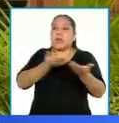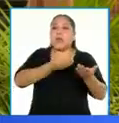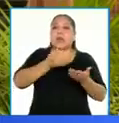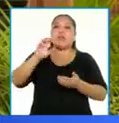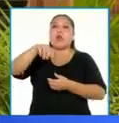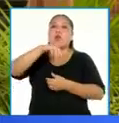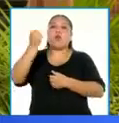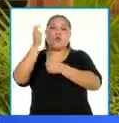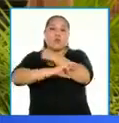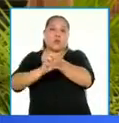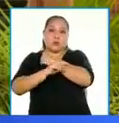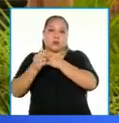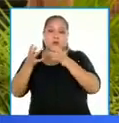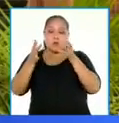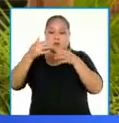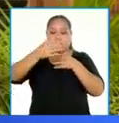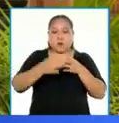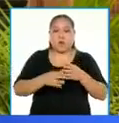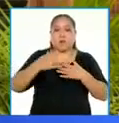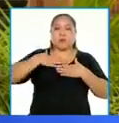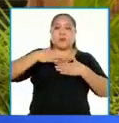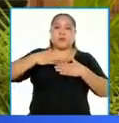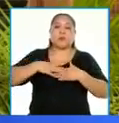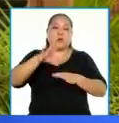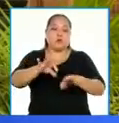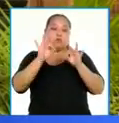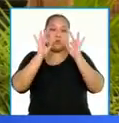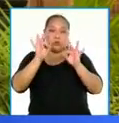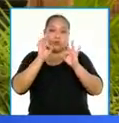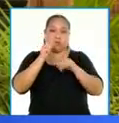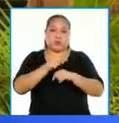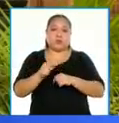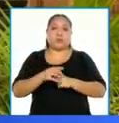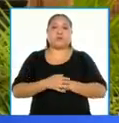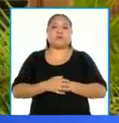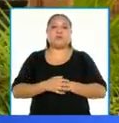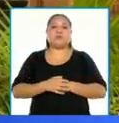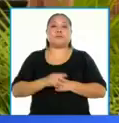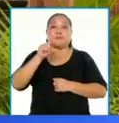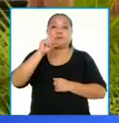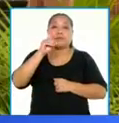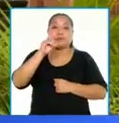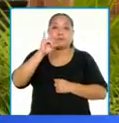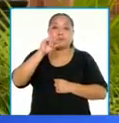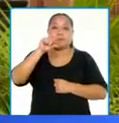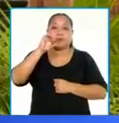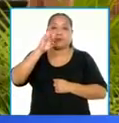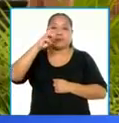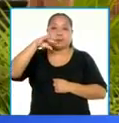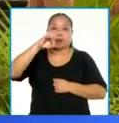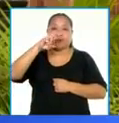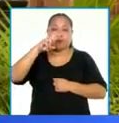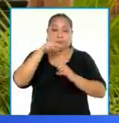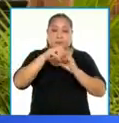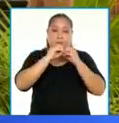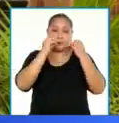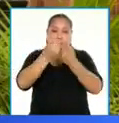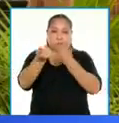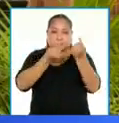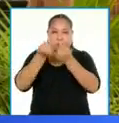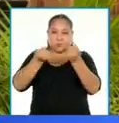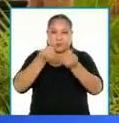tienen que tener determinadas condiciones de calidad, etcétera, que DIGEMIT como órgano regulador del